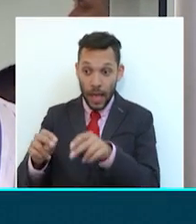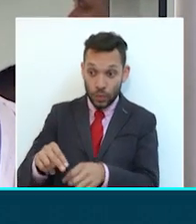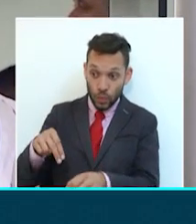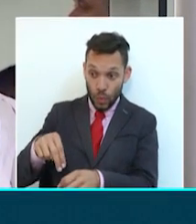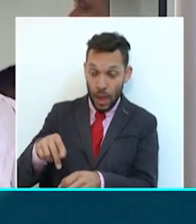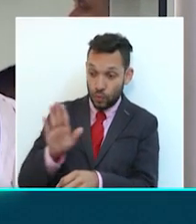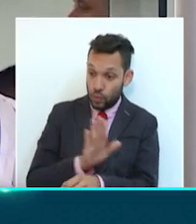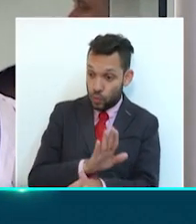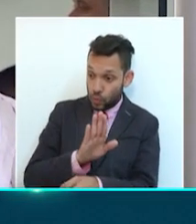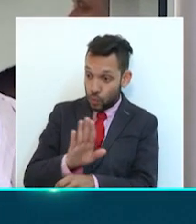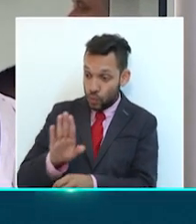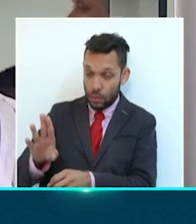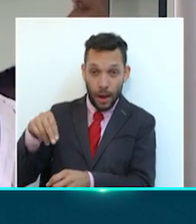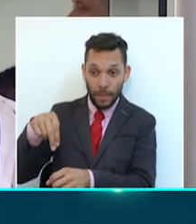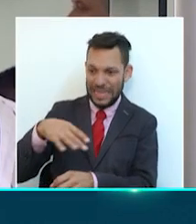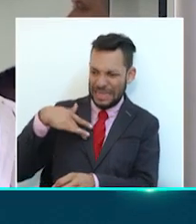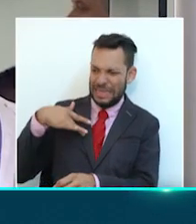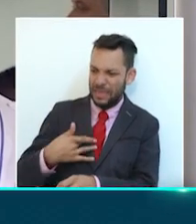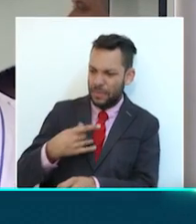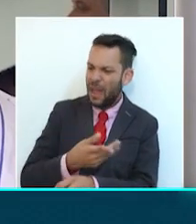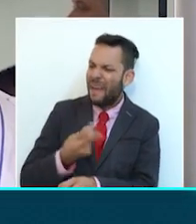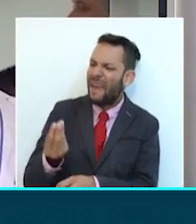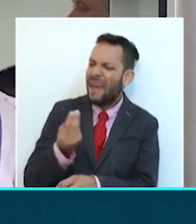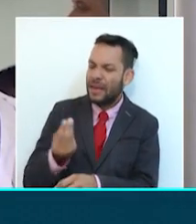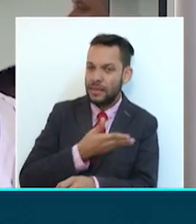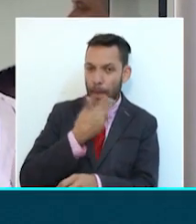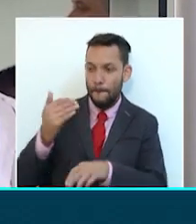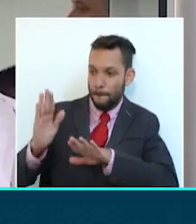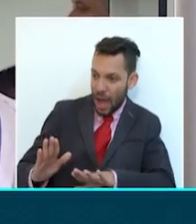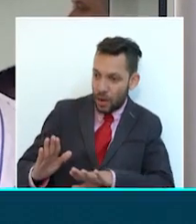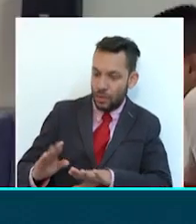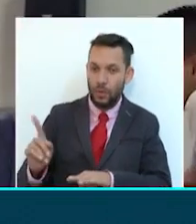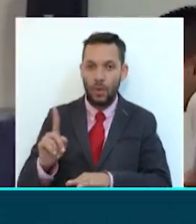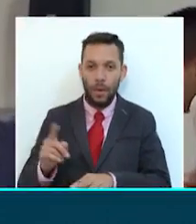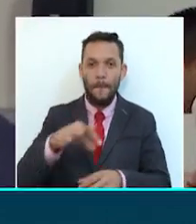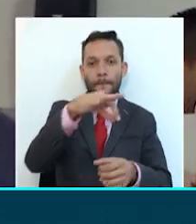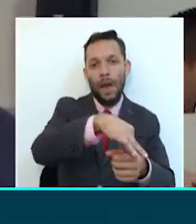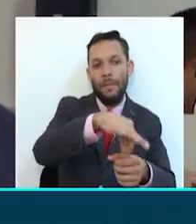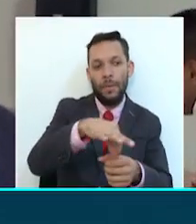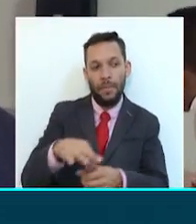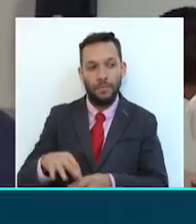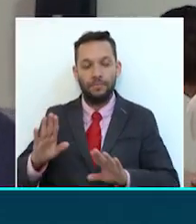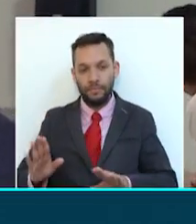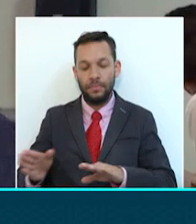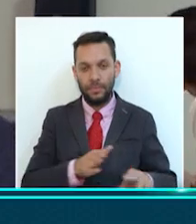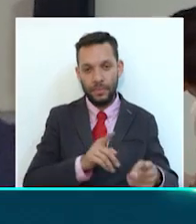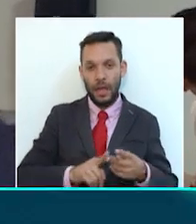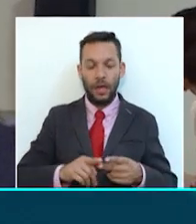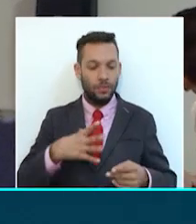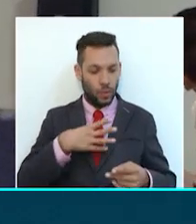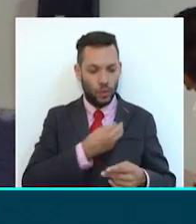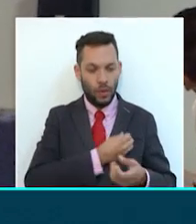a cualquier descontento que tenga son las elecciones. Apoyo totalmente las marchas